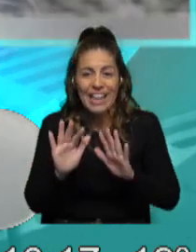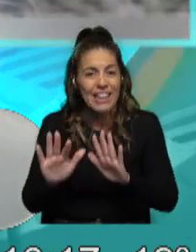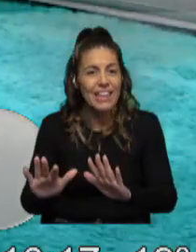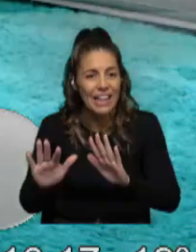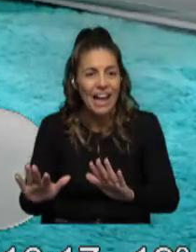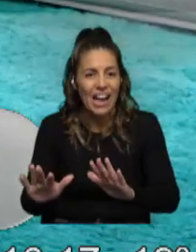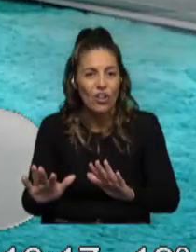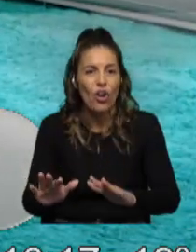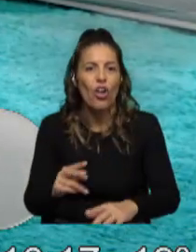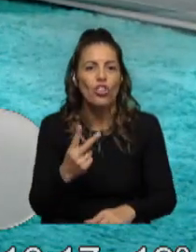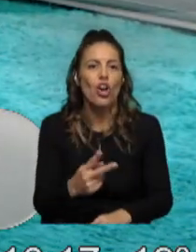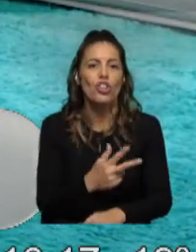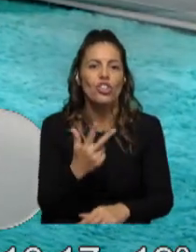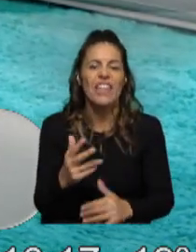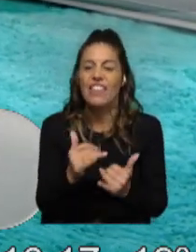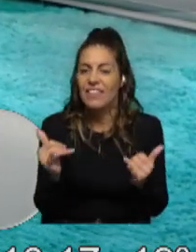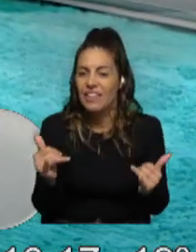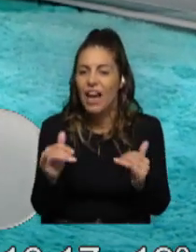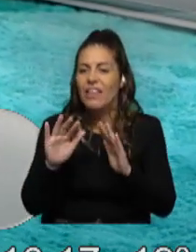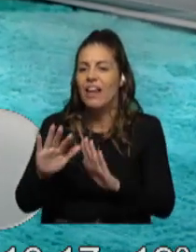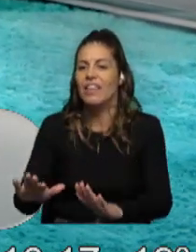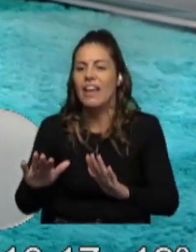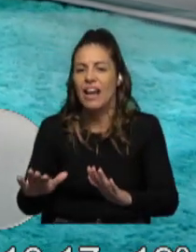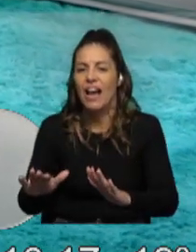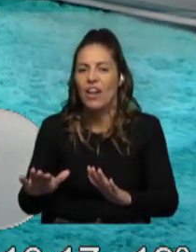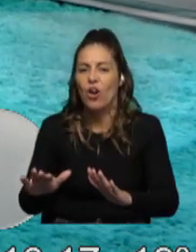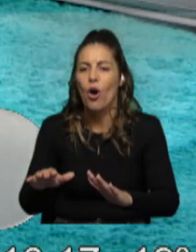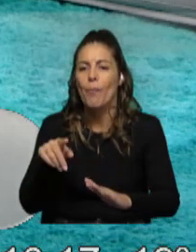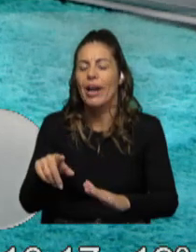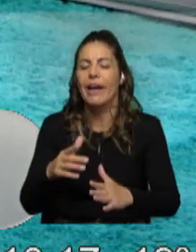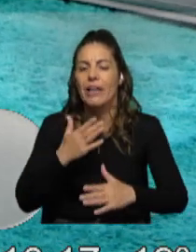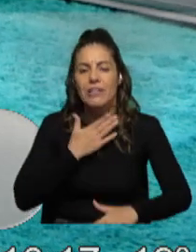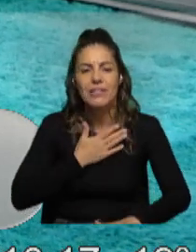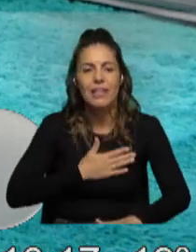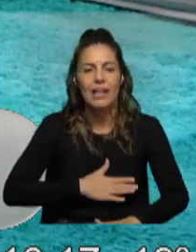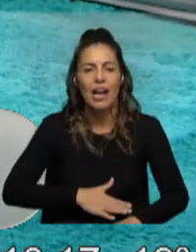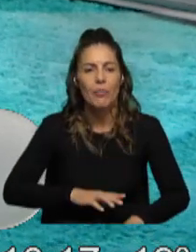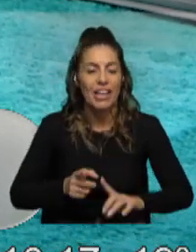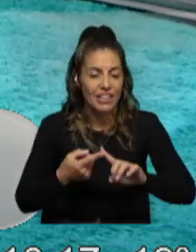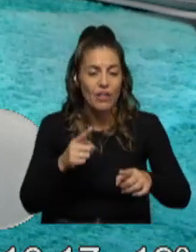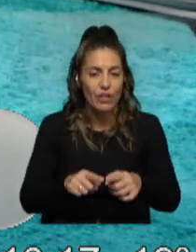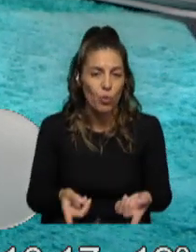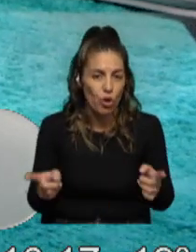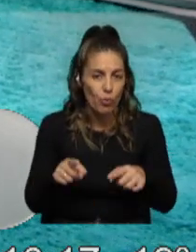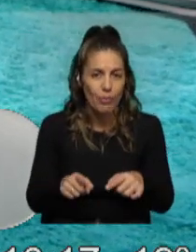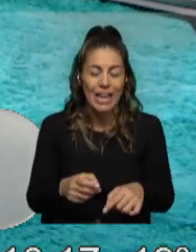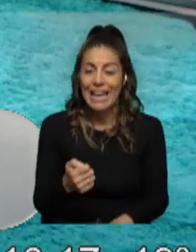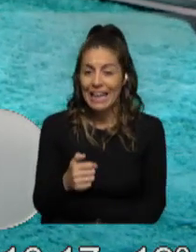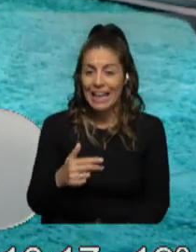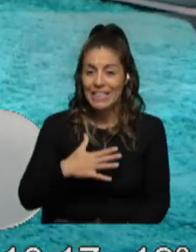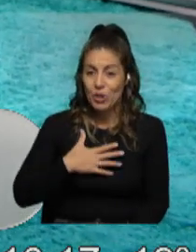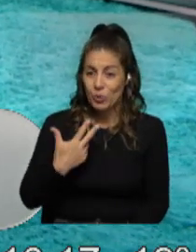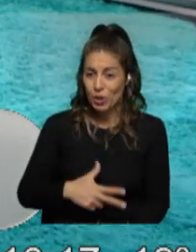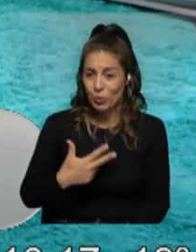darle dos o tres días en donde vos allá y yo acá, hasta que el vínculo se vuelva a emparentar. Es un ser humano casi. Es